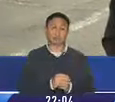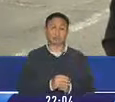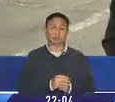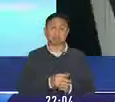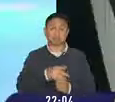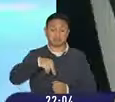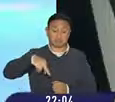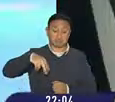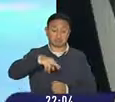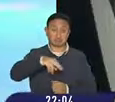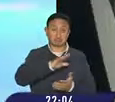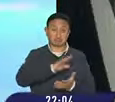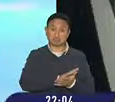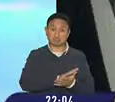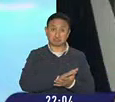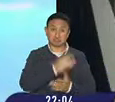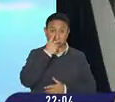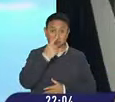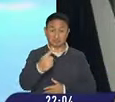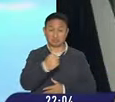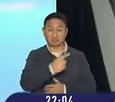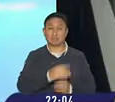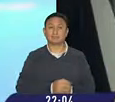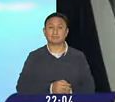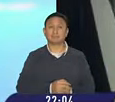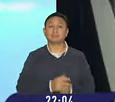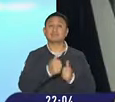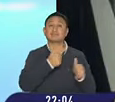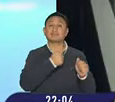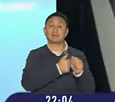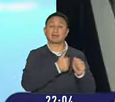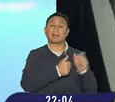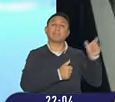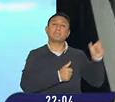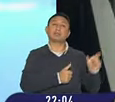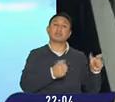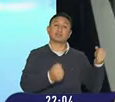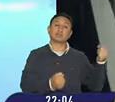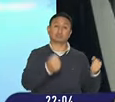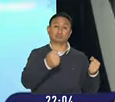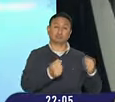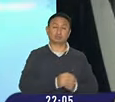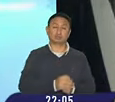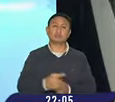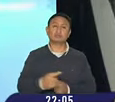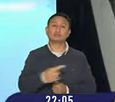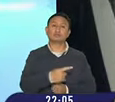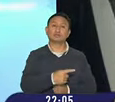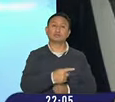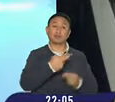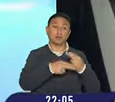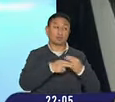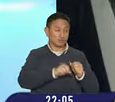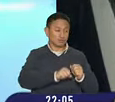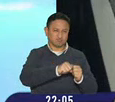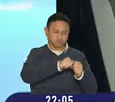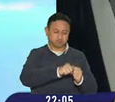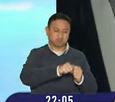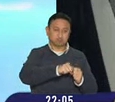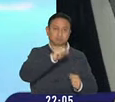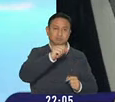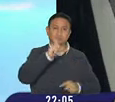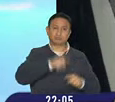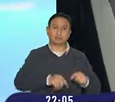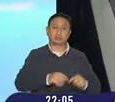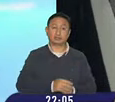tranquilos. Para muestra, un botón. Muy cerca de allí, delincuentes a bordo de este carro trataron de abrir un negocio. Por suerte fueron